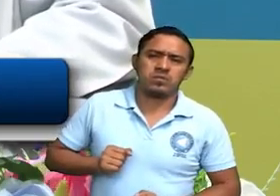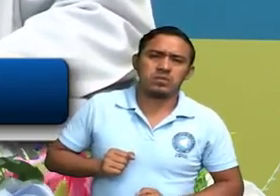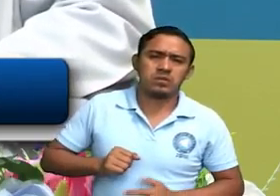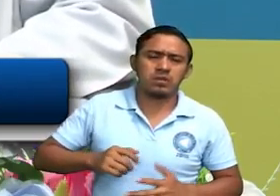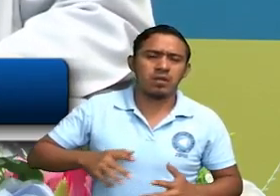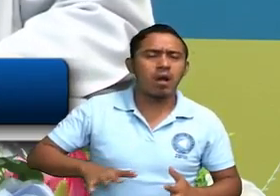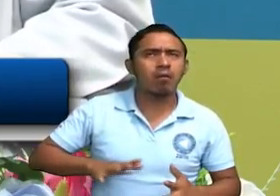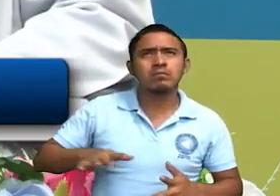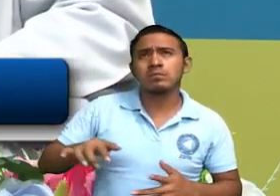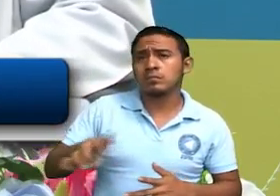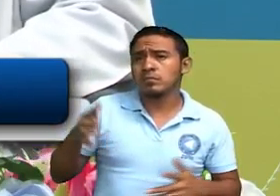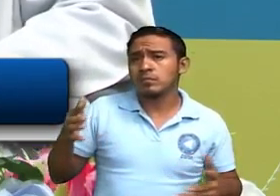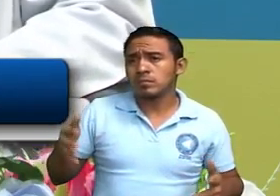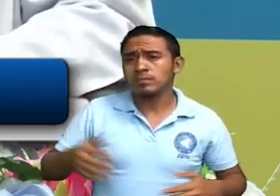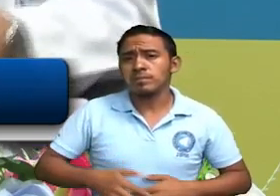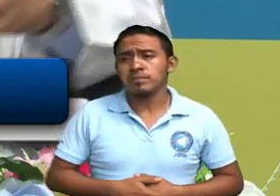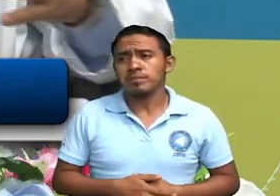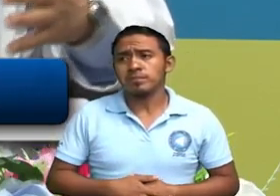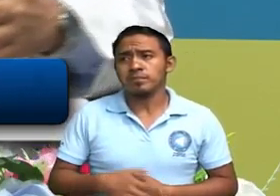niño, ¿ves?